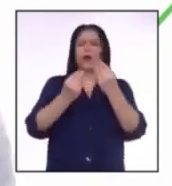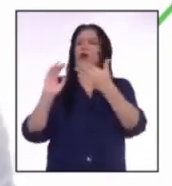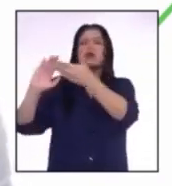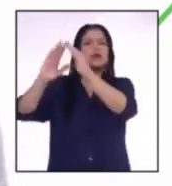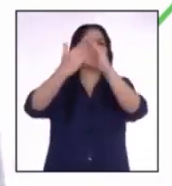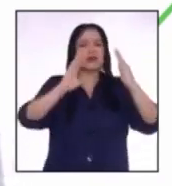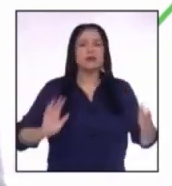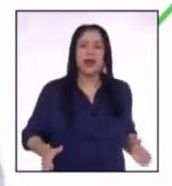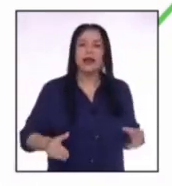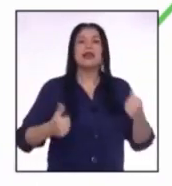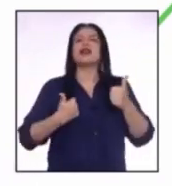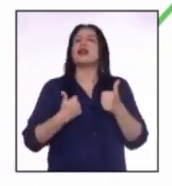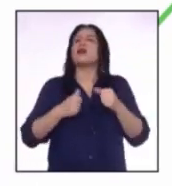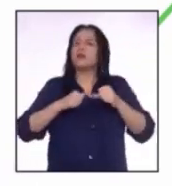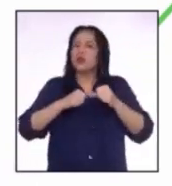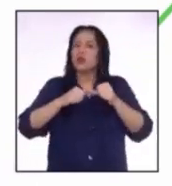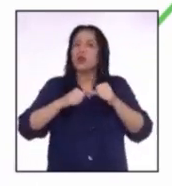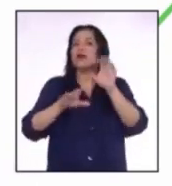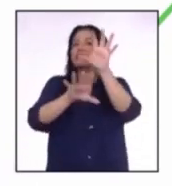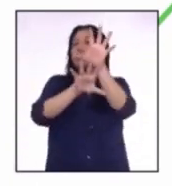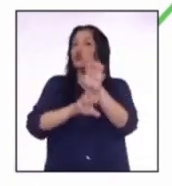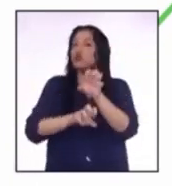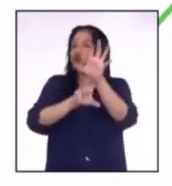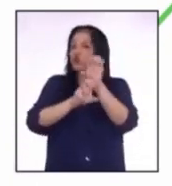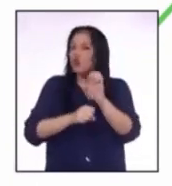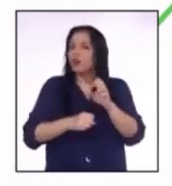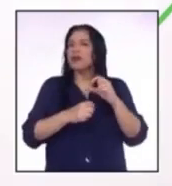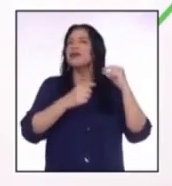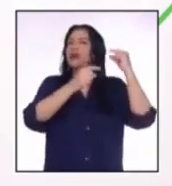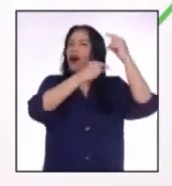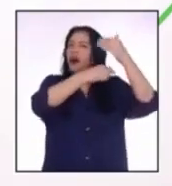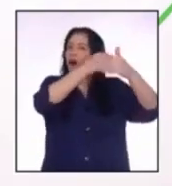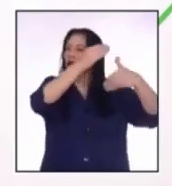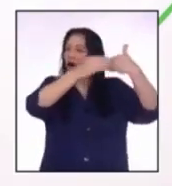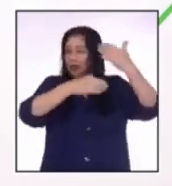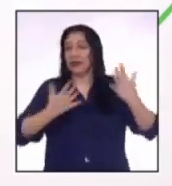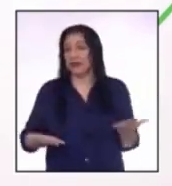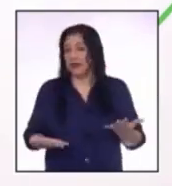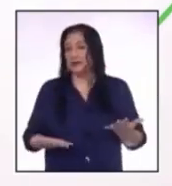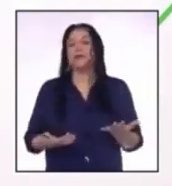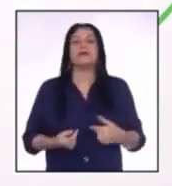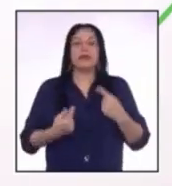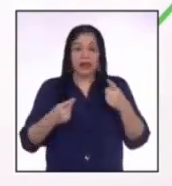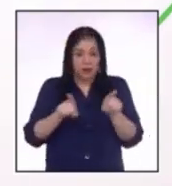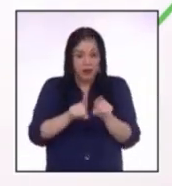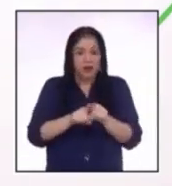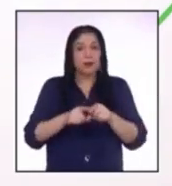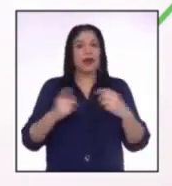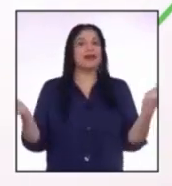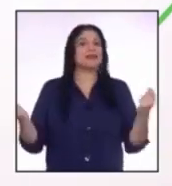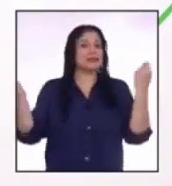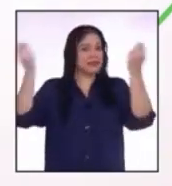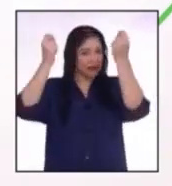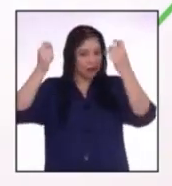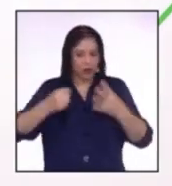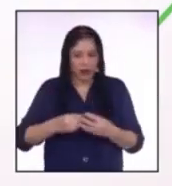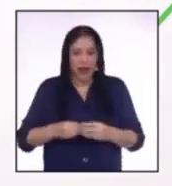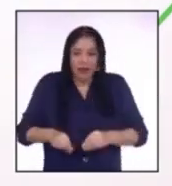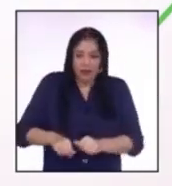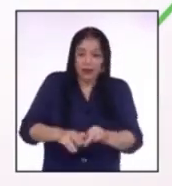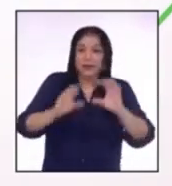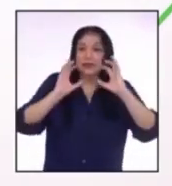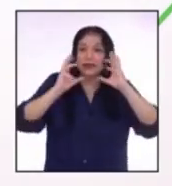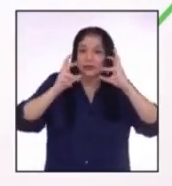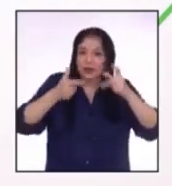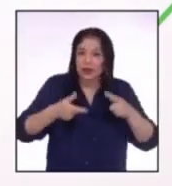comunidades que mantienen nuestras tradiciones y legados vivos y así como en la ceremonia de siembra maíz también